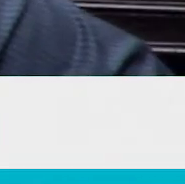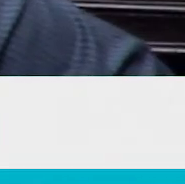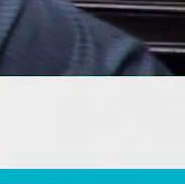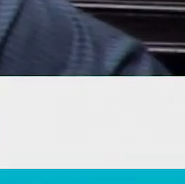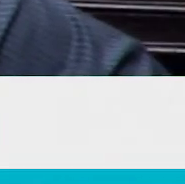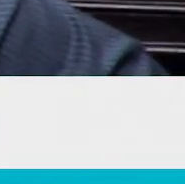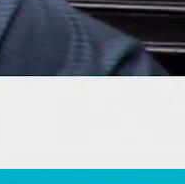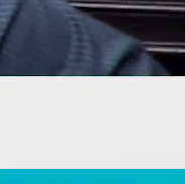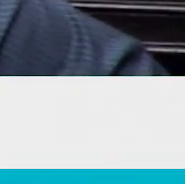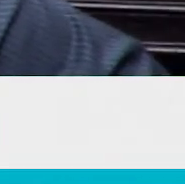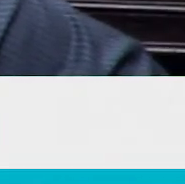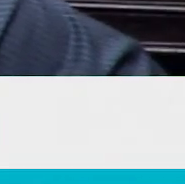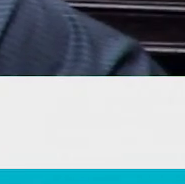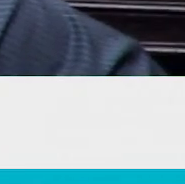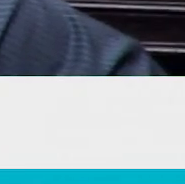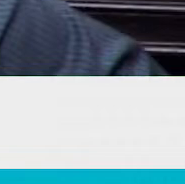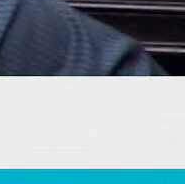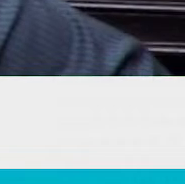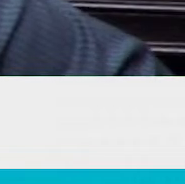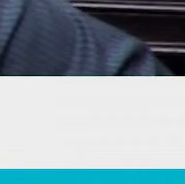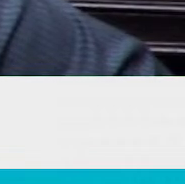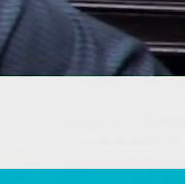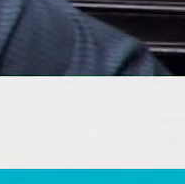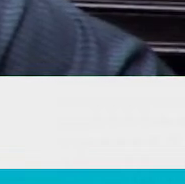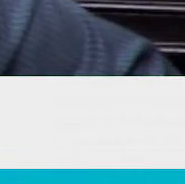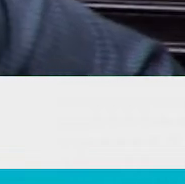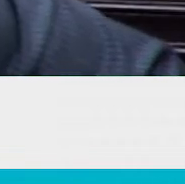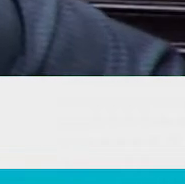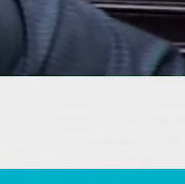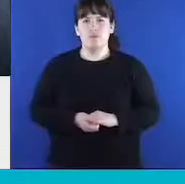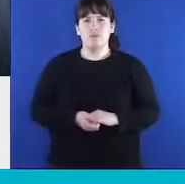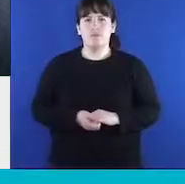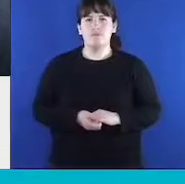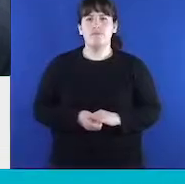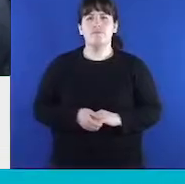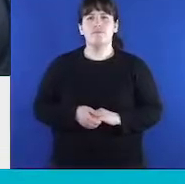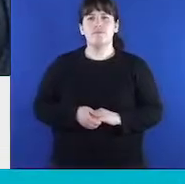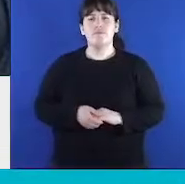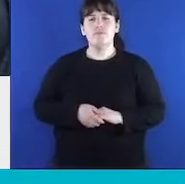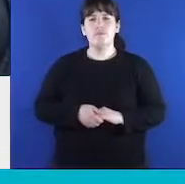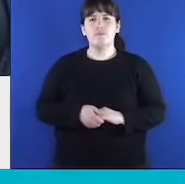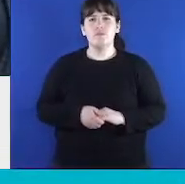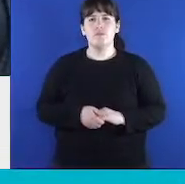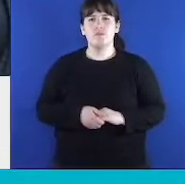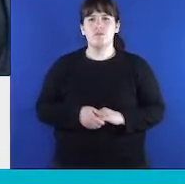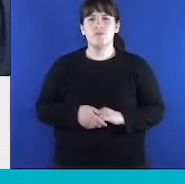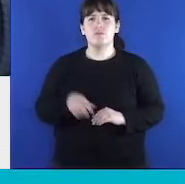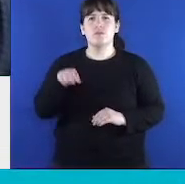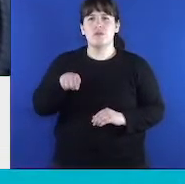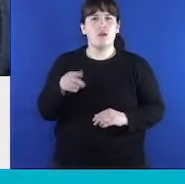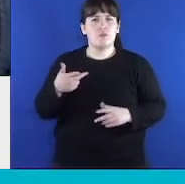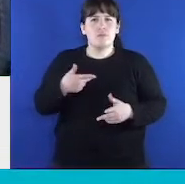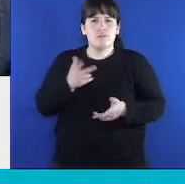ni el carácter de las remuneraciones del directorio, ni le pone límite a las remuneraciones del